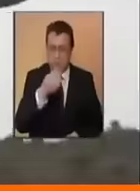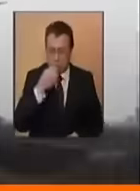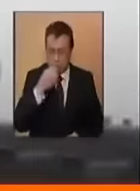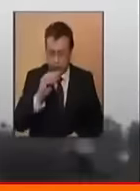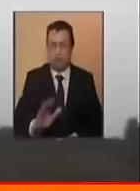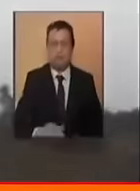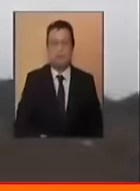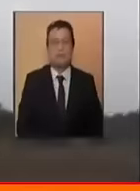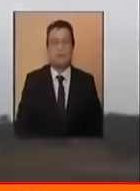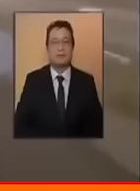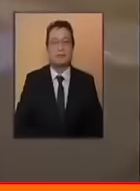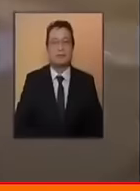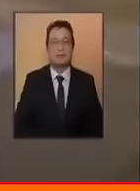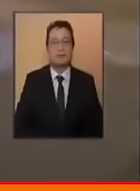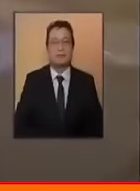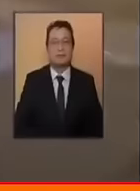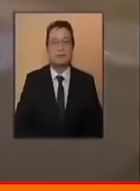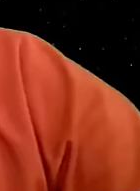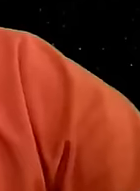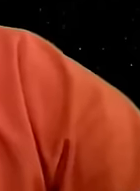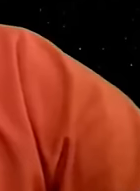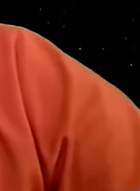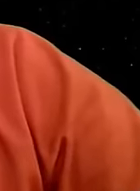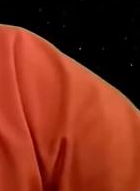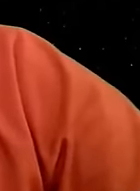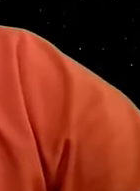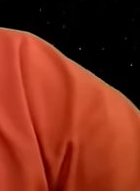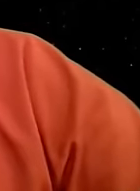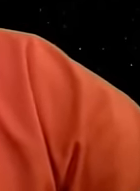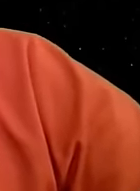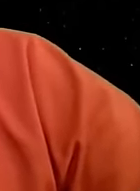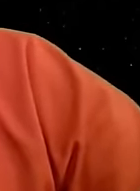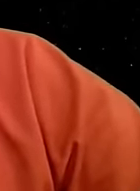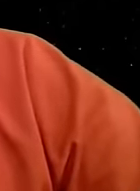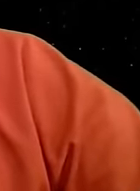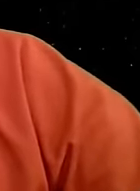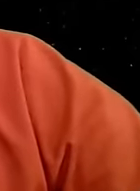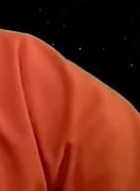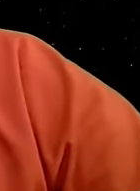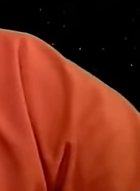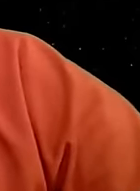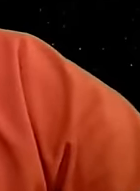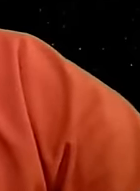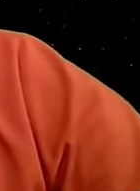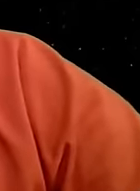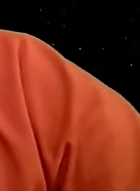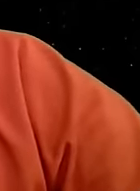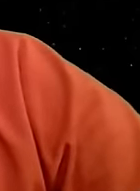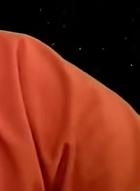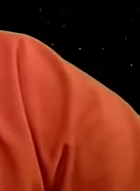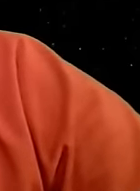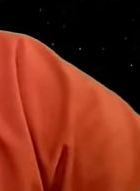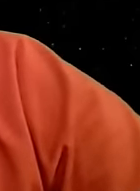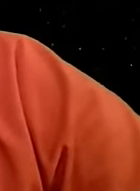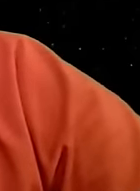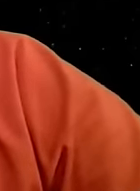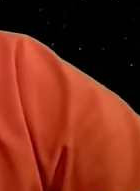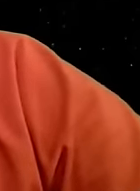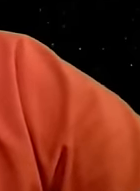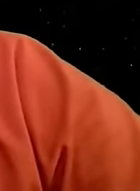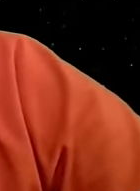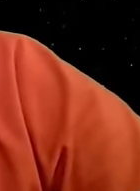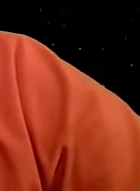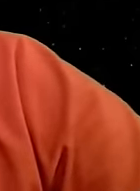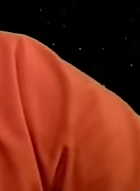avión. Bueno, tiene buenos objetivos. Pero como les decía, Chile tiene antecedentes, porque si recuerdan este video que yo